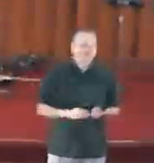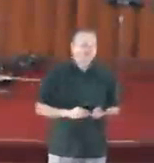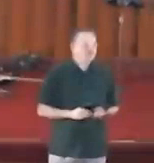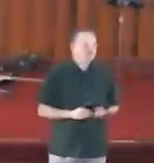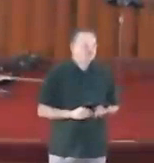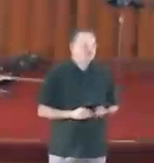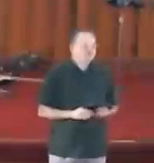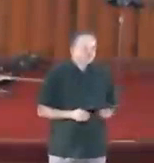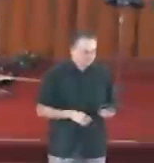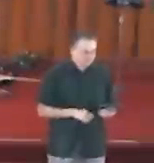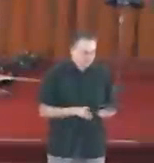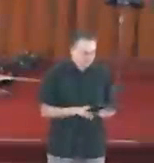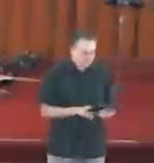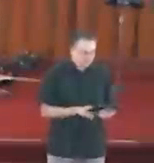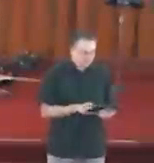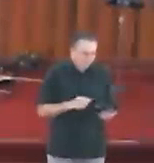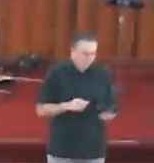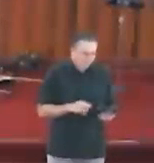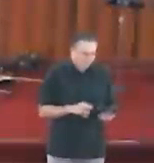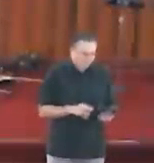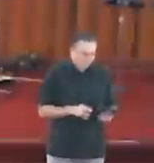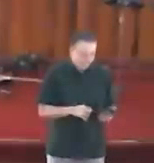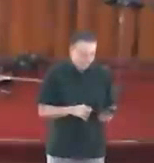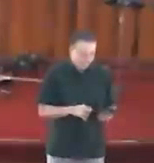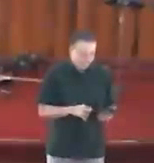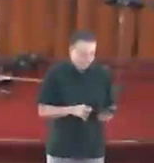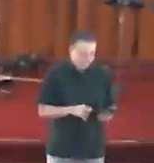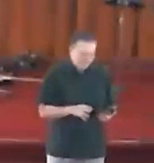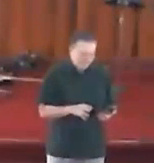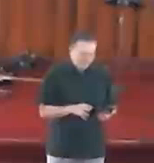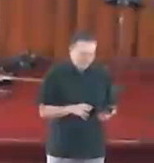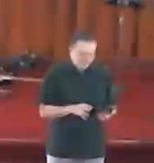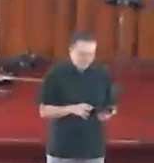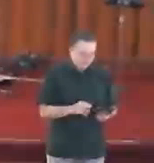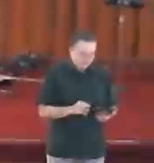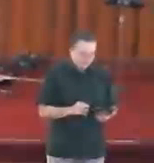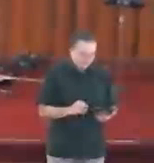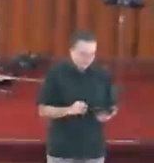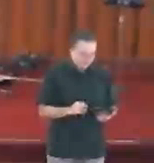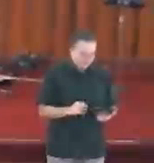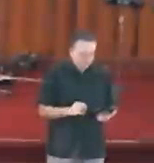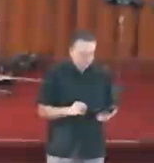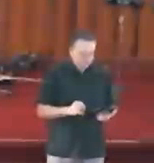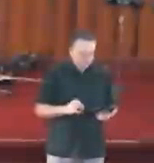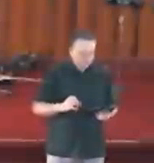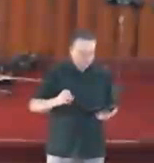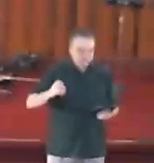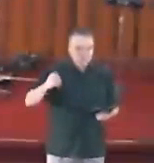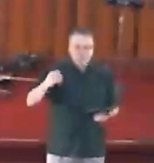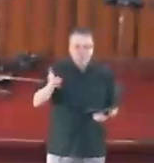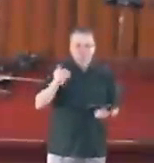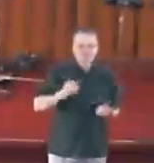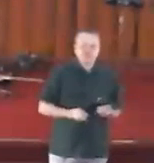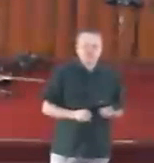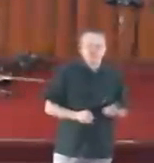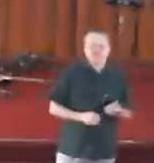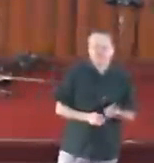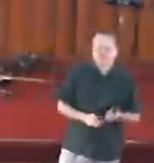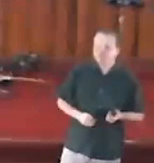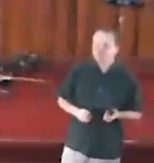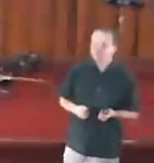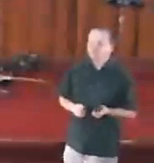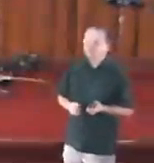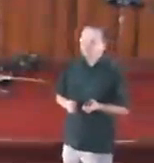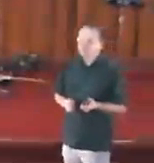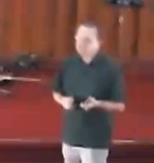una persona. The Holy Spirit doesn't depend on what channel he comes through. Y quiero que abran sus Biblias